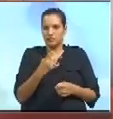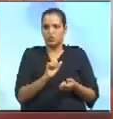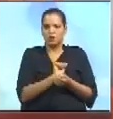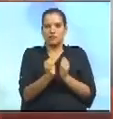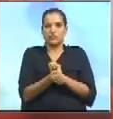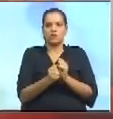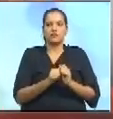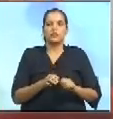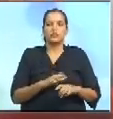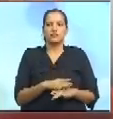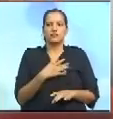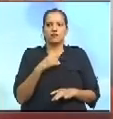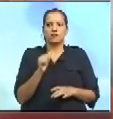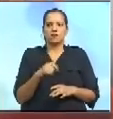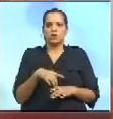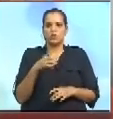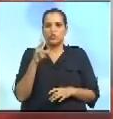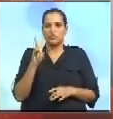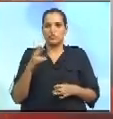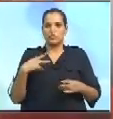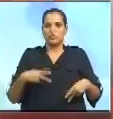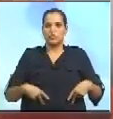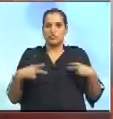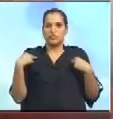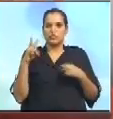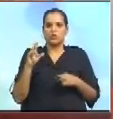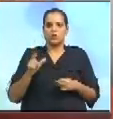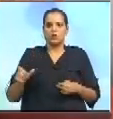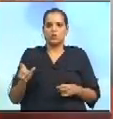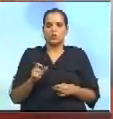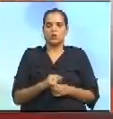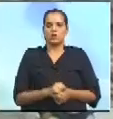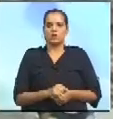el percance que puso en riesgo la vida de ciudadanos.